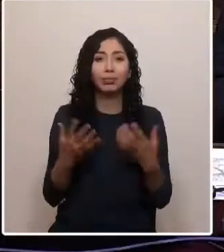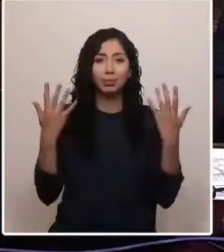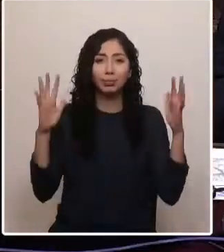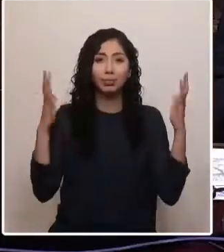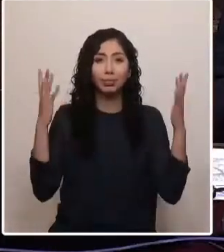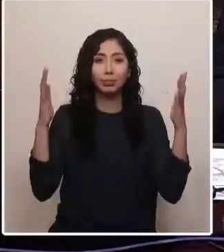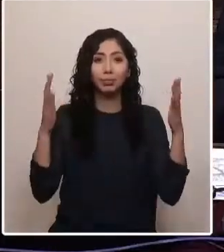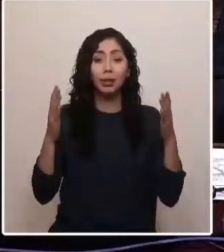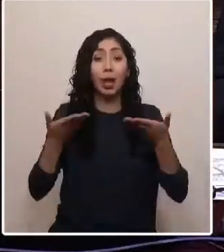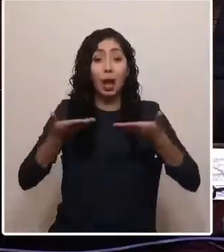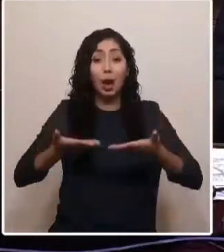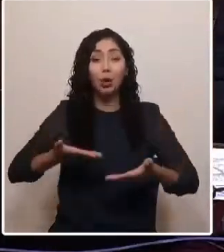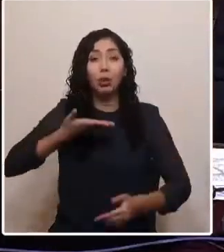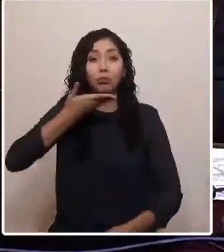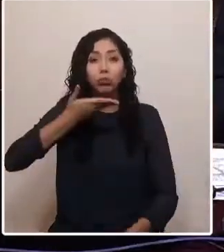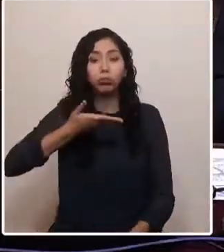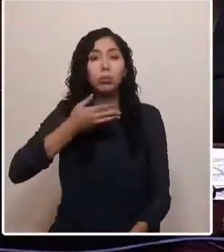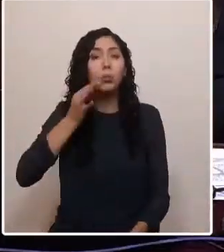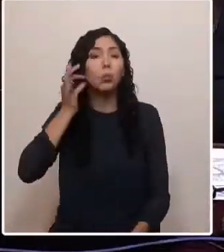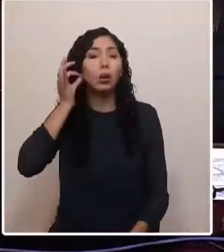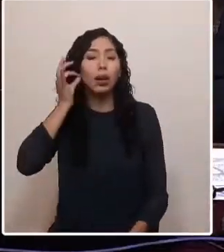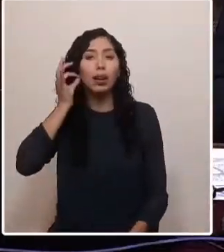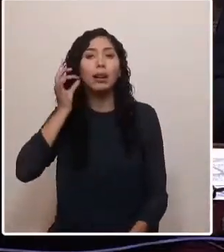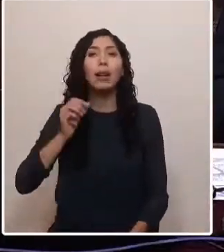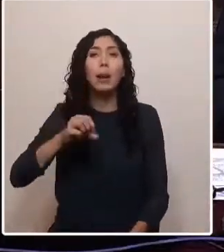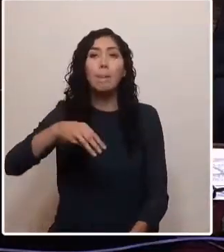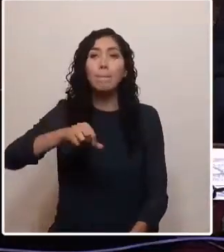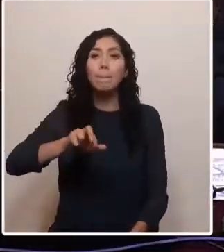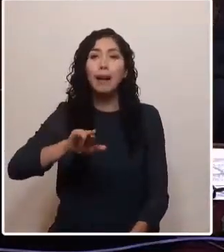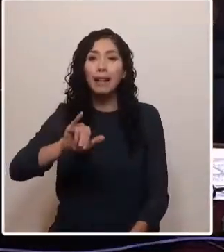Tiene la palabra la convencional María Ramona Reyes.